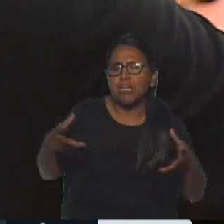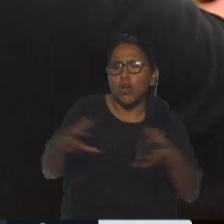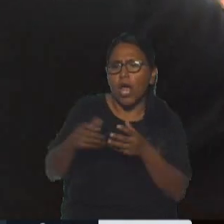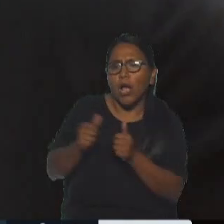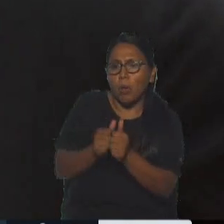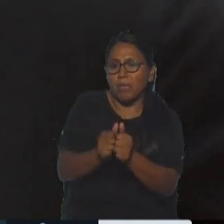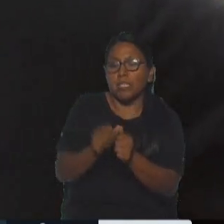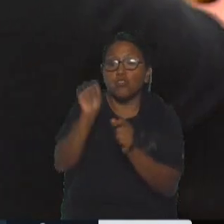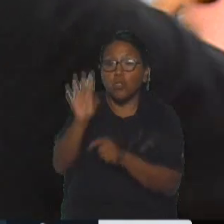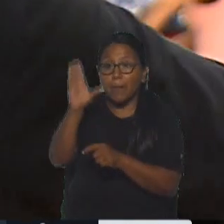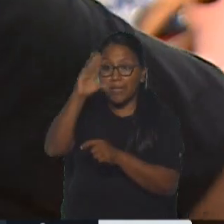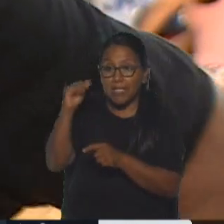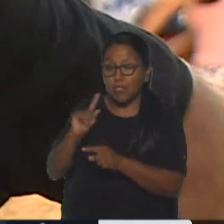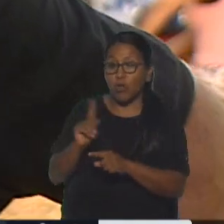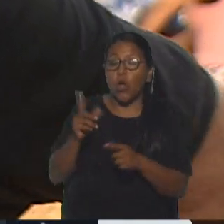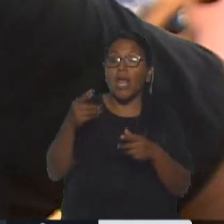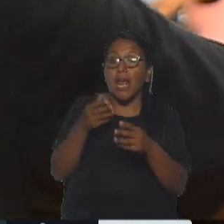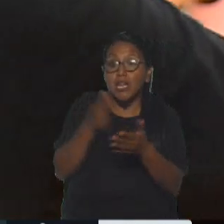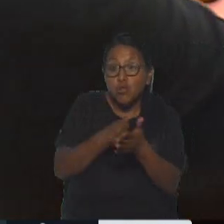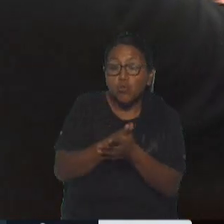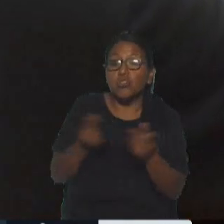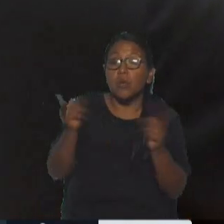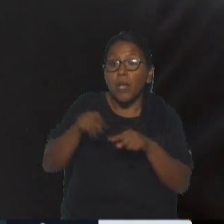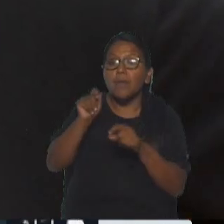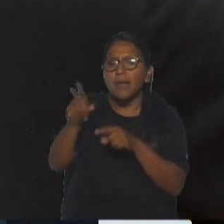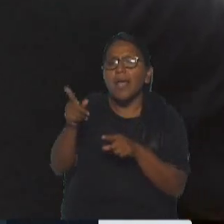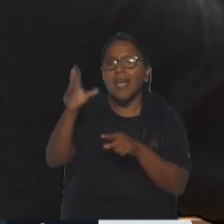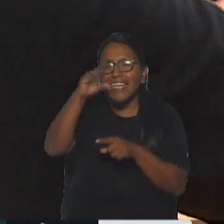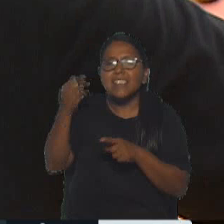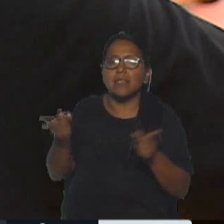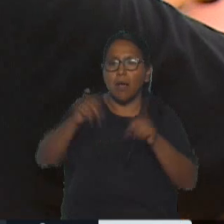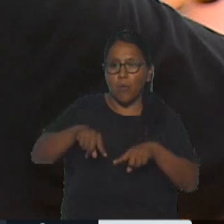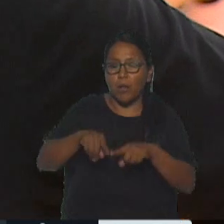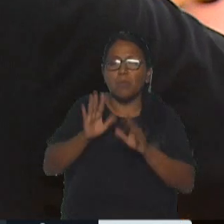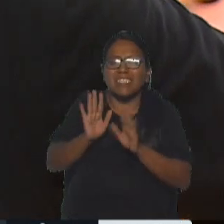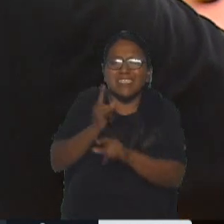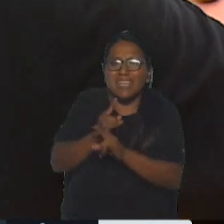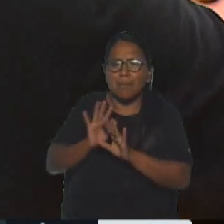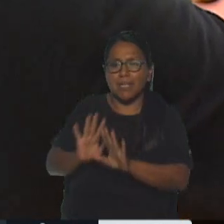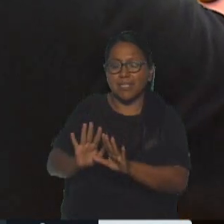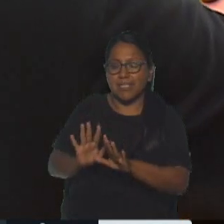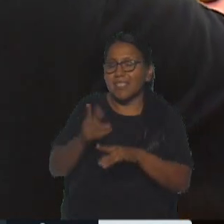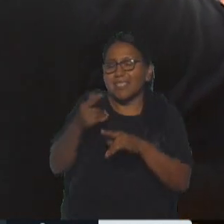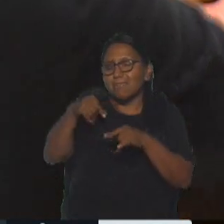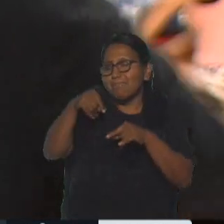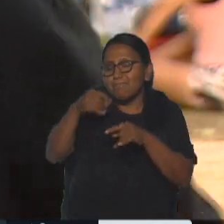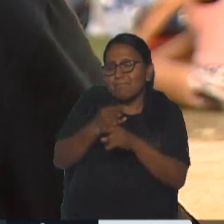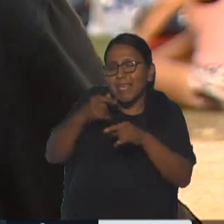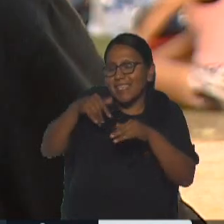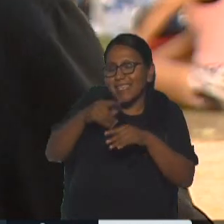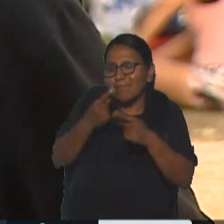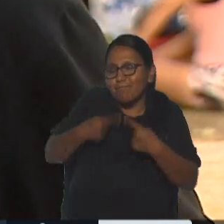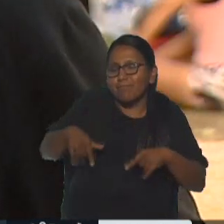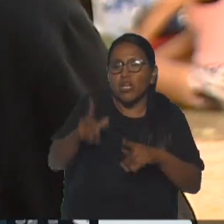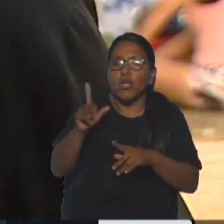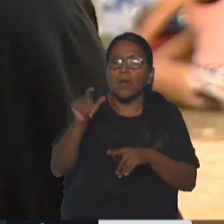¿no? Es Cristina. El lucha y vuelve es Cristina, vuelve Cristina, porque siempre fue así. Viene de abajo, no es que